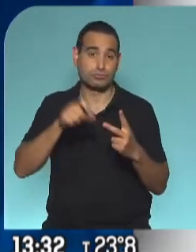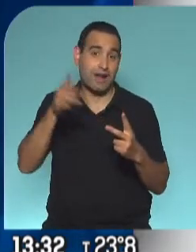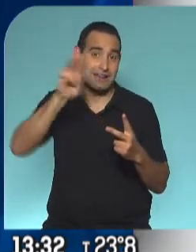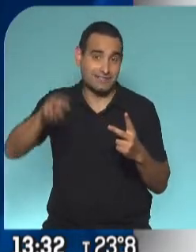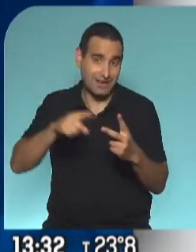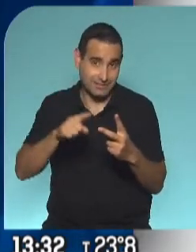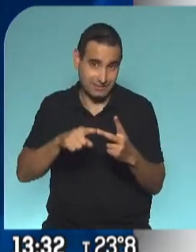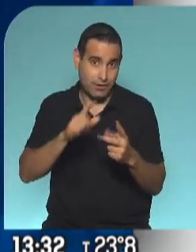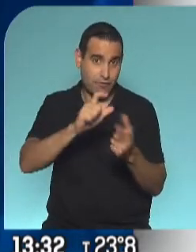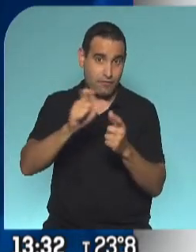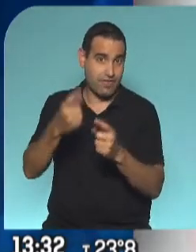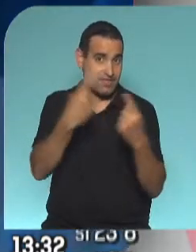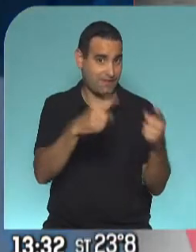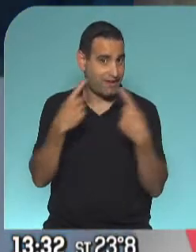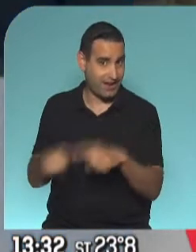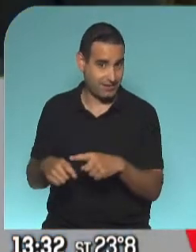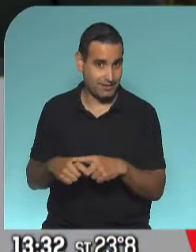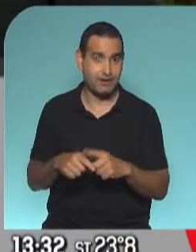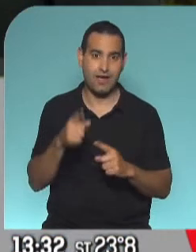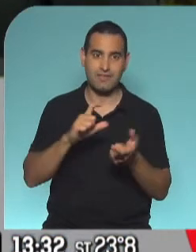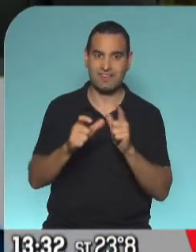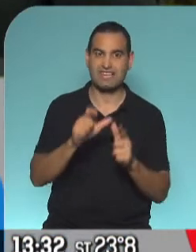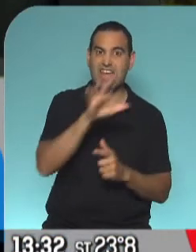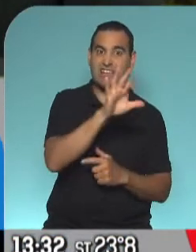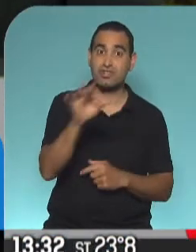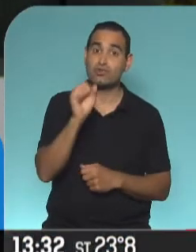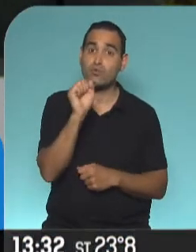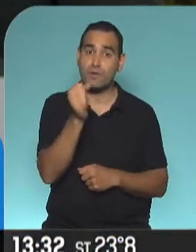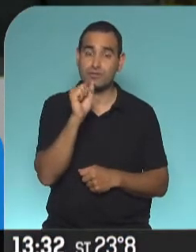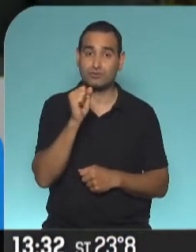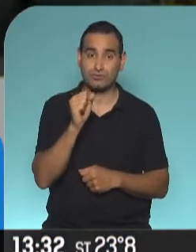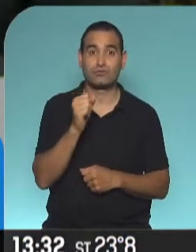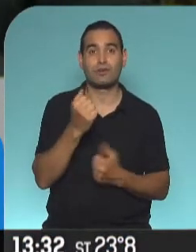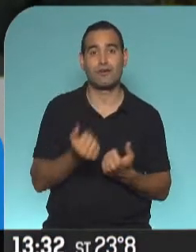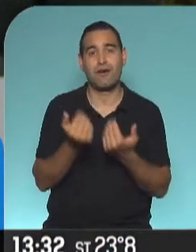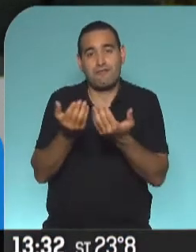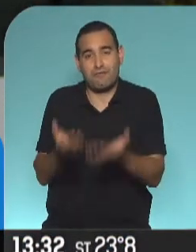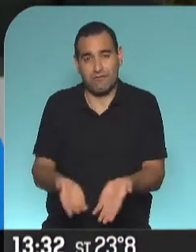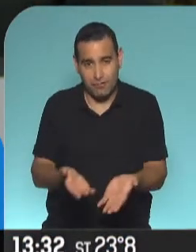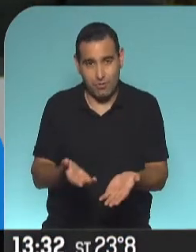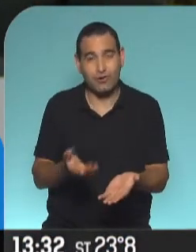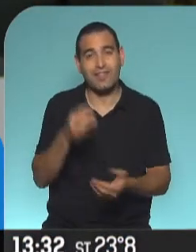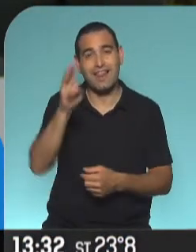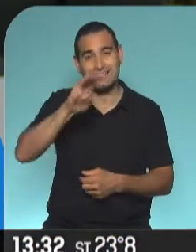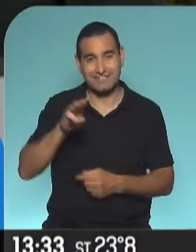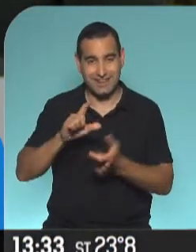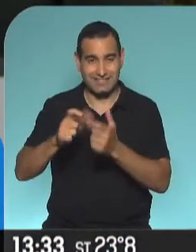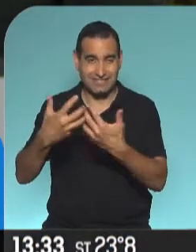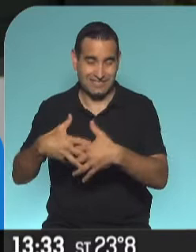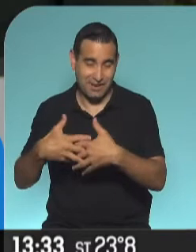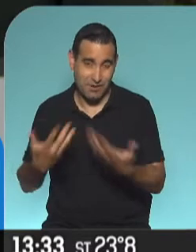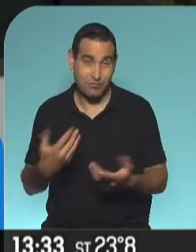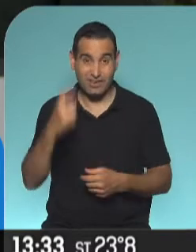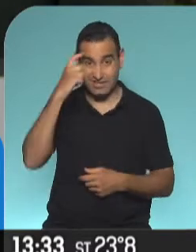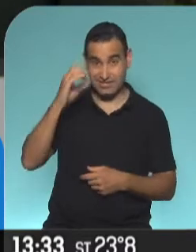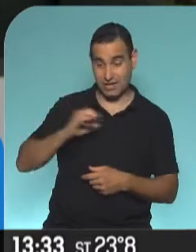Ahí claramente hay una diferencia de unos 500 pesos en 10 años a favor de la fórmula del ANSES. ¿Por qué? Porque en 10